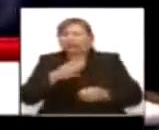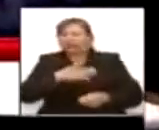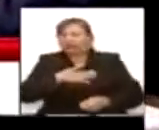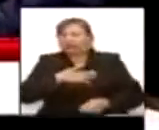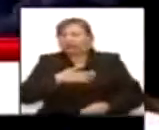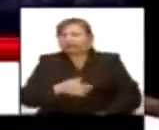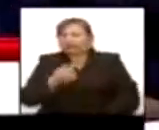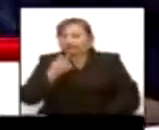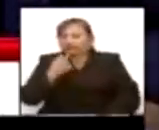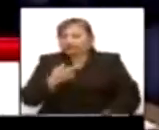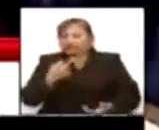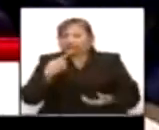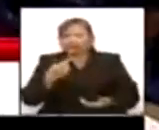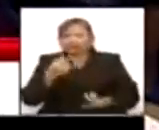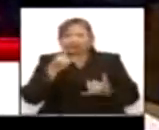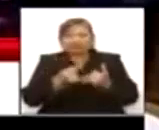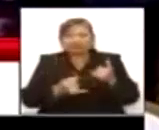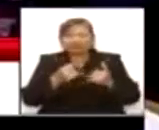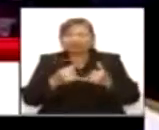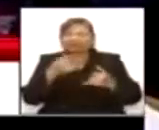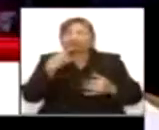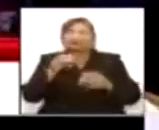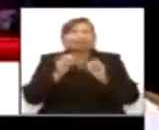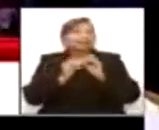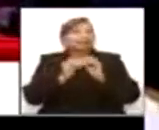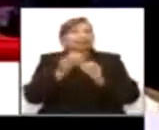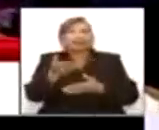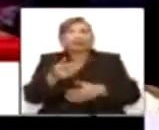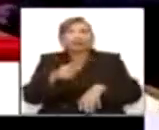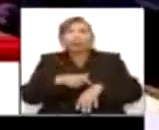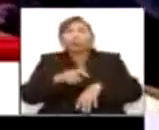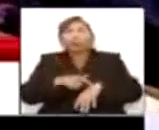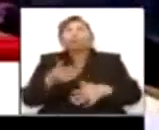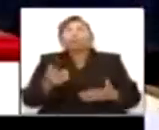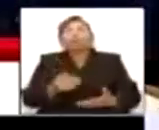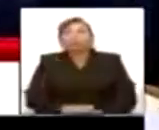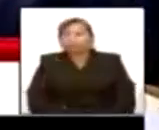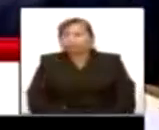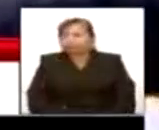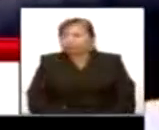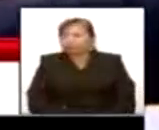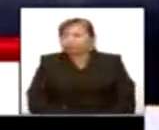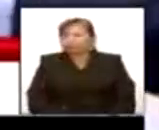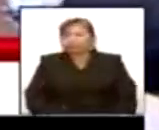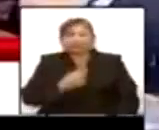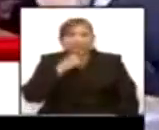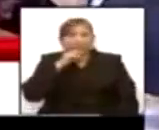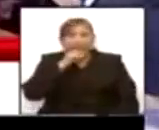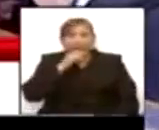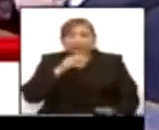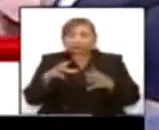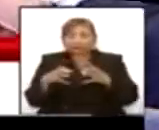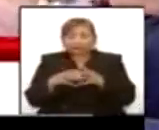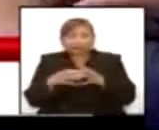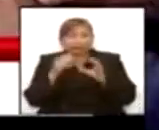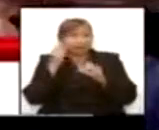mía que se trató finalmente de corregir el tiempo que había pasado en la Comisión de la Mujer. ¿Y saben algo?